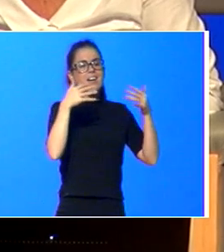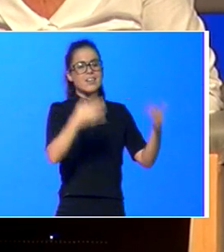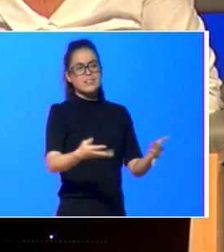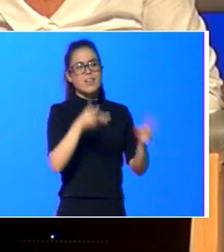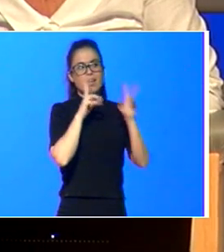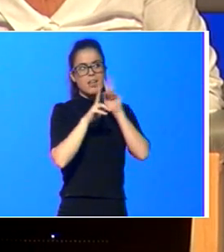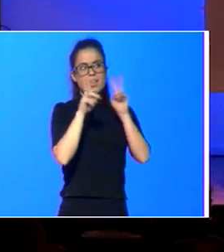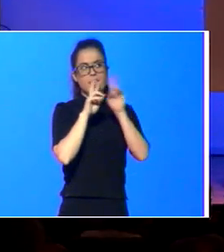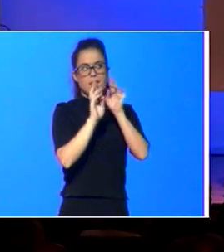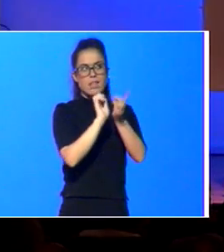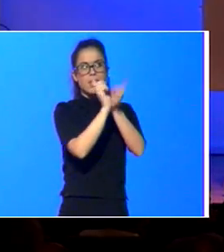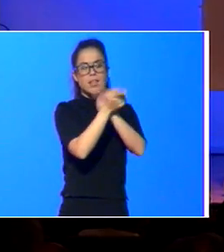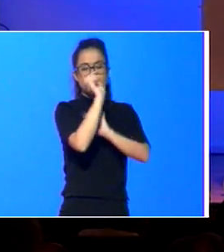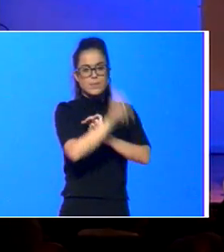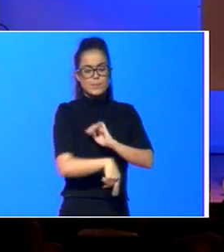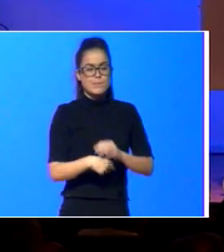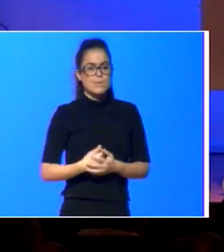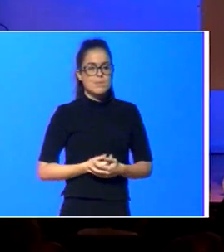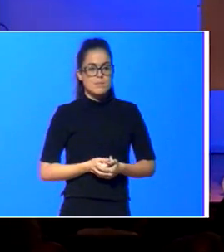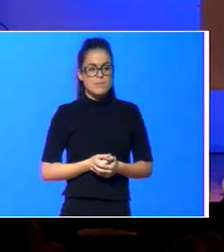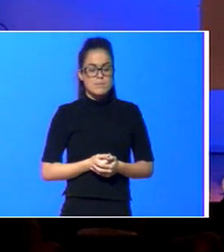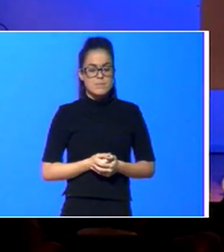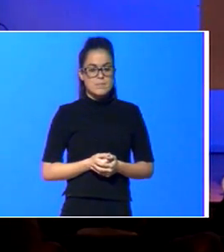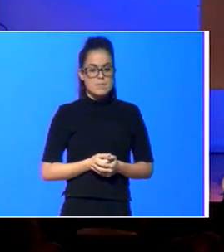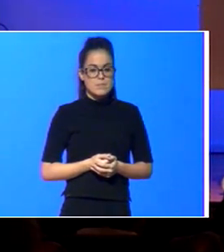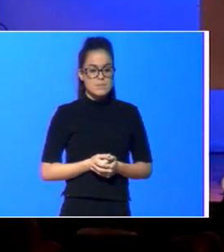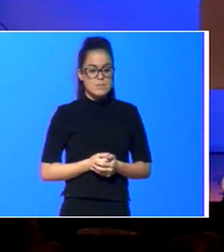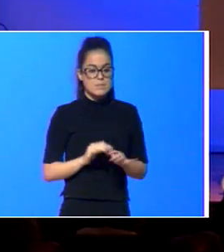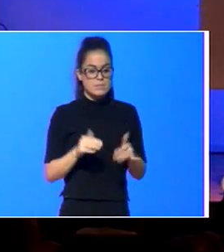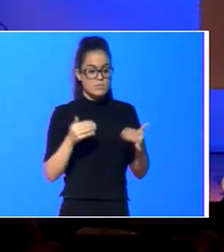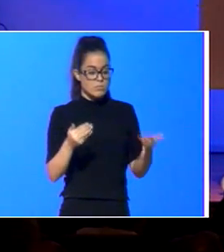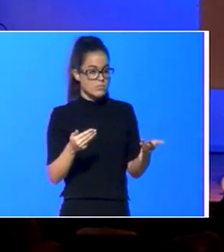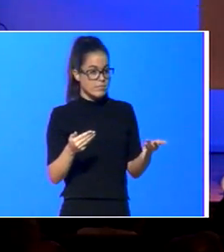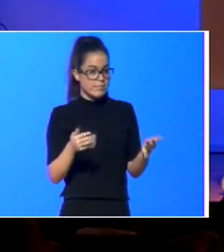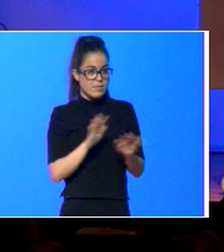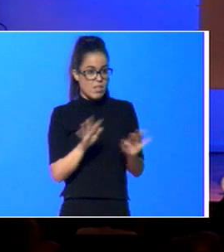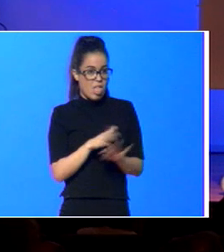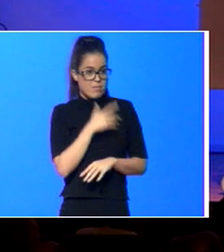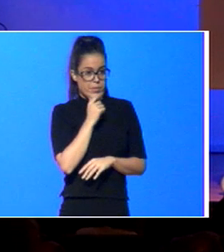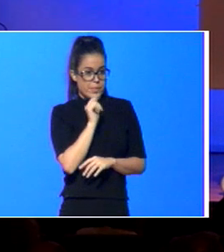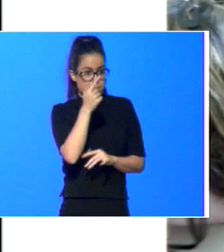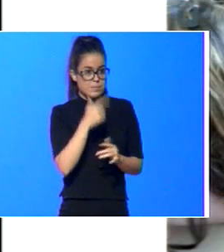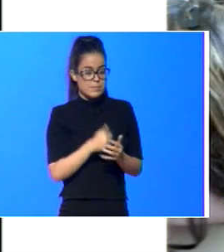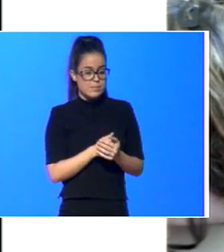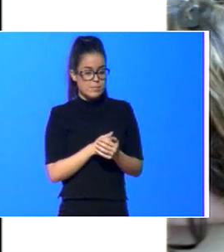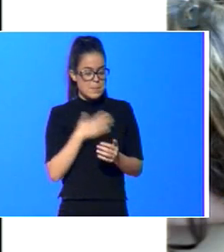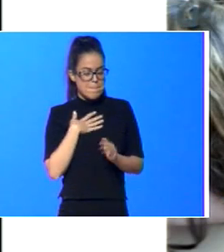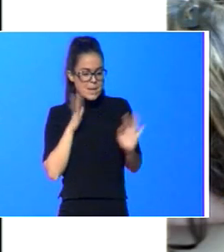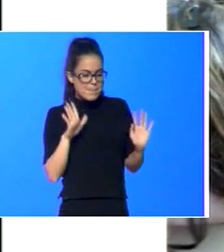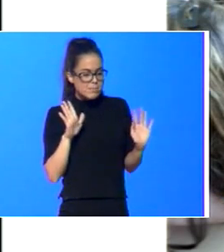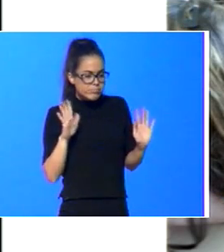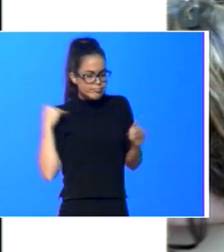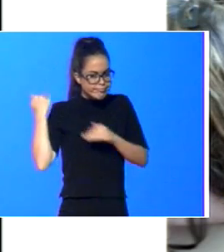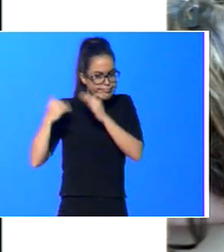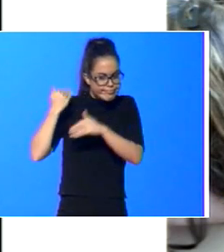ikusten gauzak. Horregaz ez du nahi esan erreza danik. Niri behintzat ez jat erreza egin, eta ez